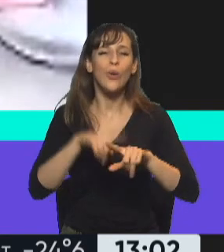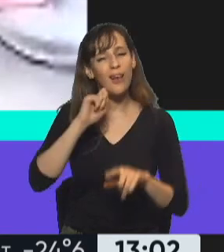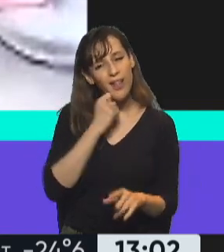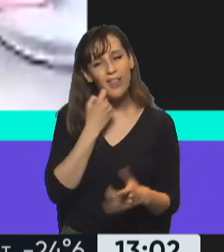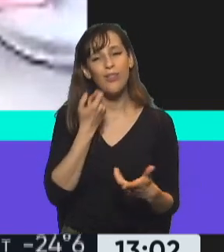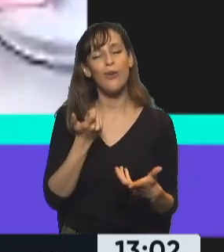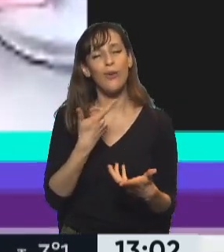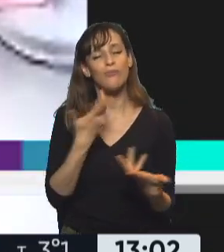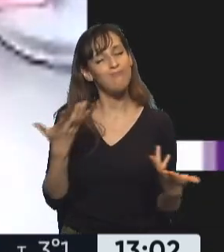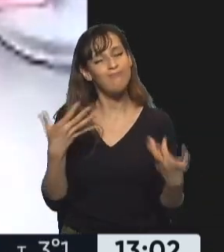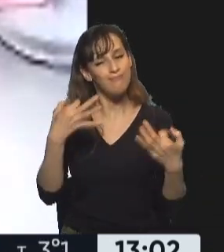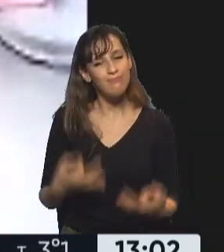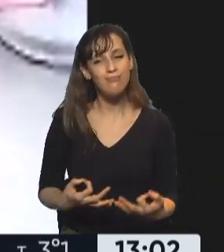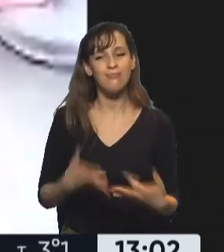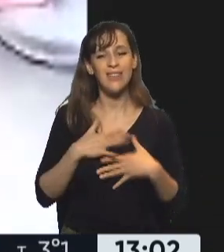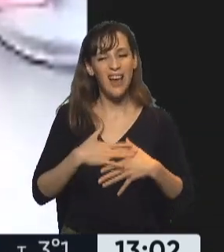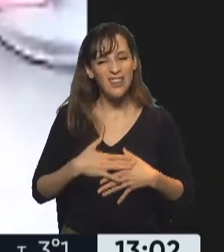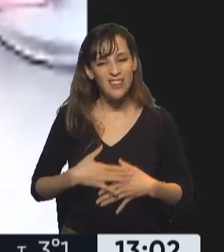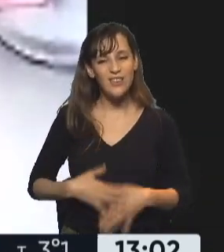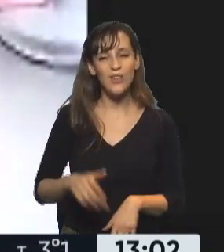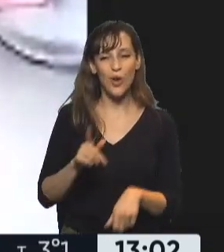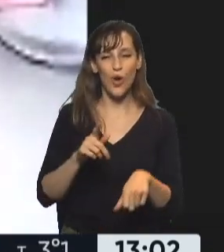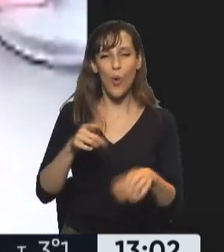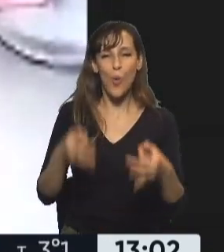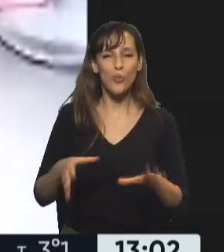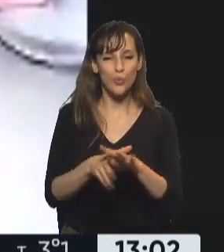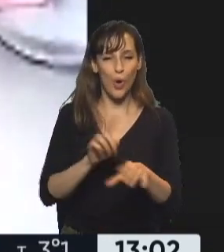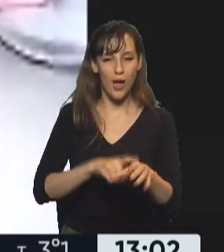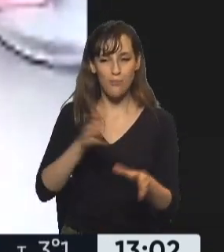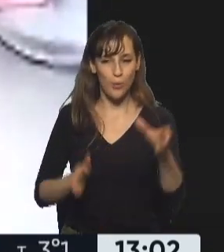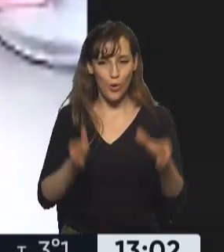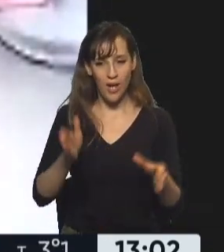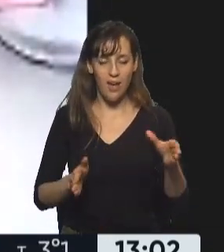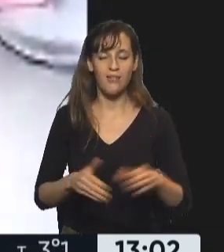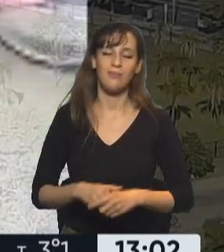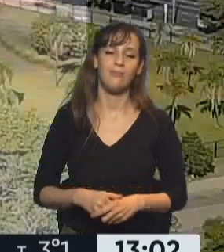tiempo, digamos, tranquilo, y eso vamos a tratar de que esté presente.